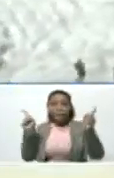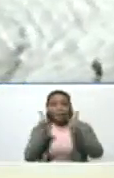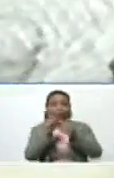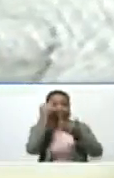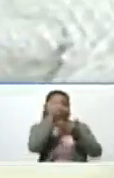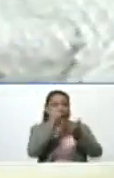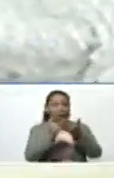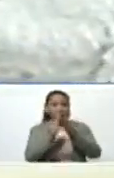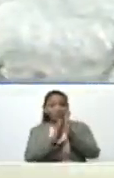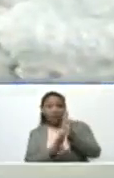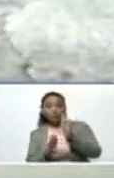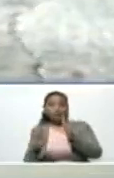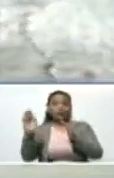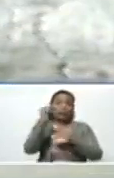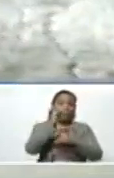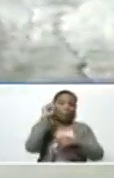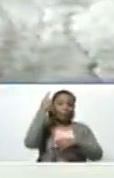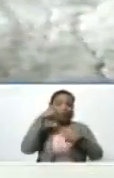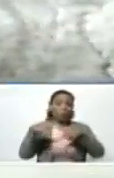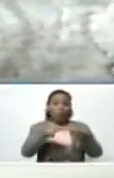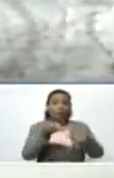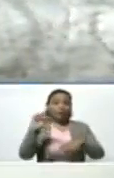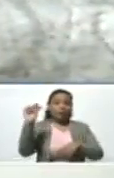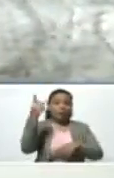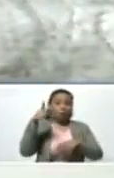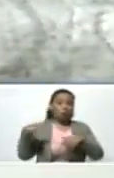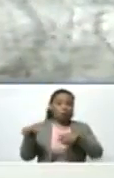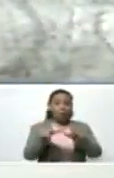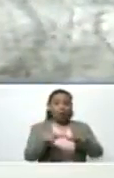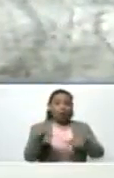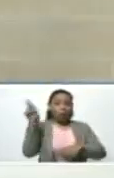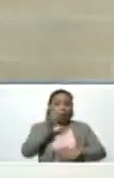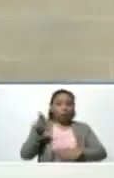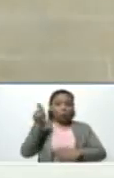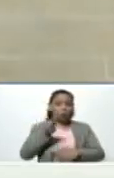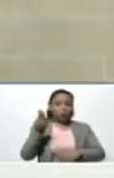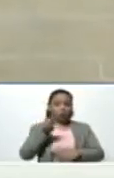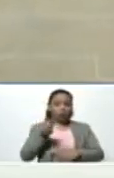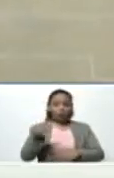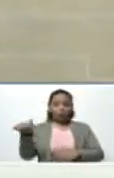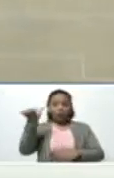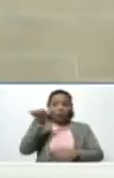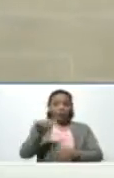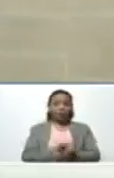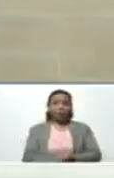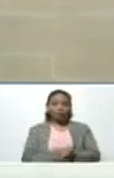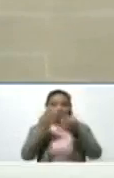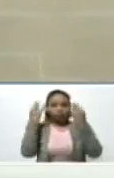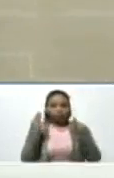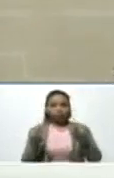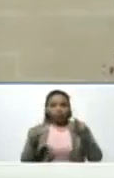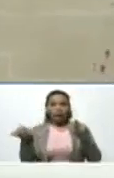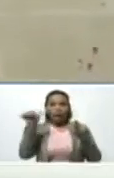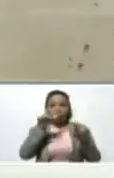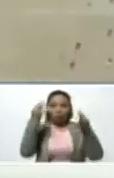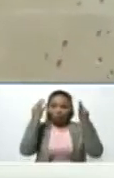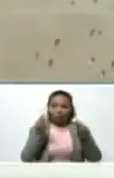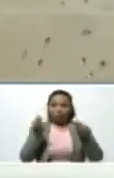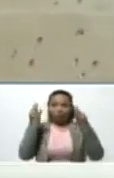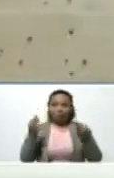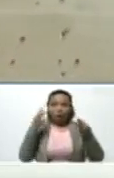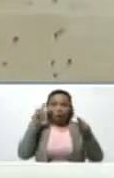el alto rendimiento en primer lugar. En segundo lugar, el uso eficiente del agua, el uso eficiente de recursos hídricos, que lo vimos